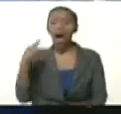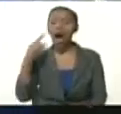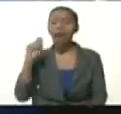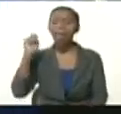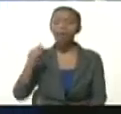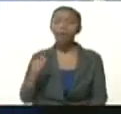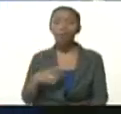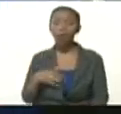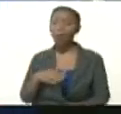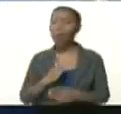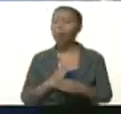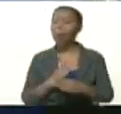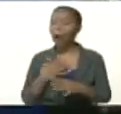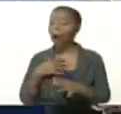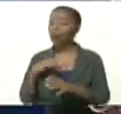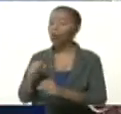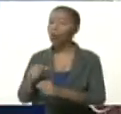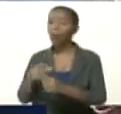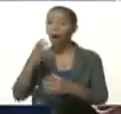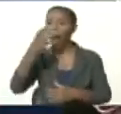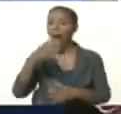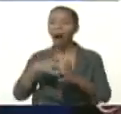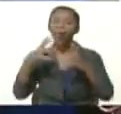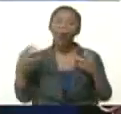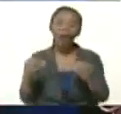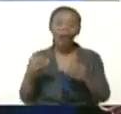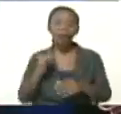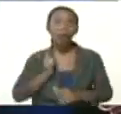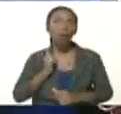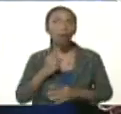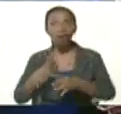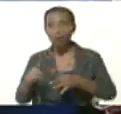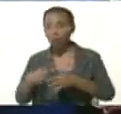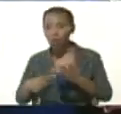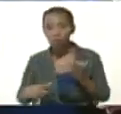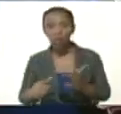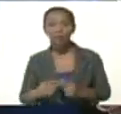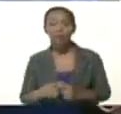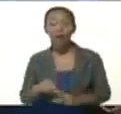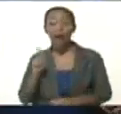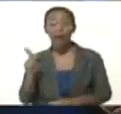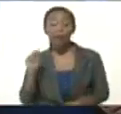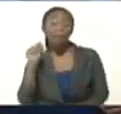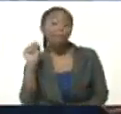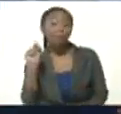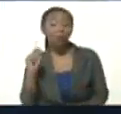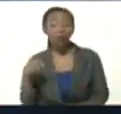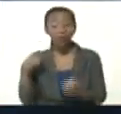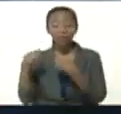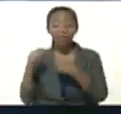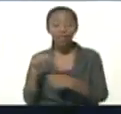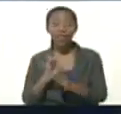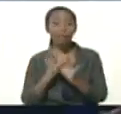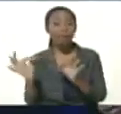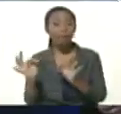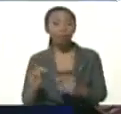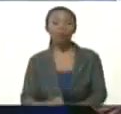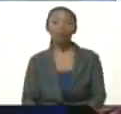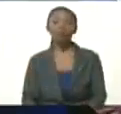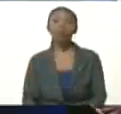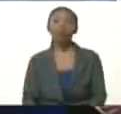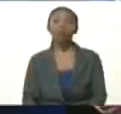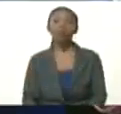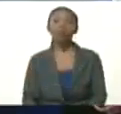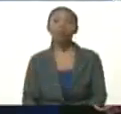uno se para y compra el aguacate. O cualquier cosa, o no. Correcto. Bueno, este es un punto de venta del Petro. Del Petro. Y